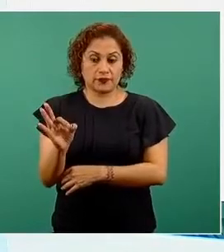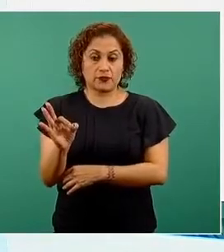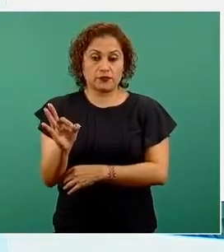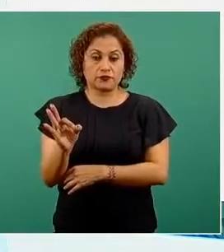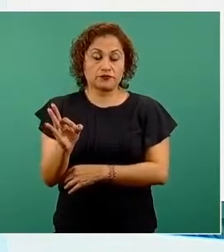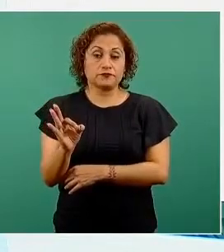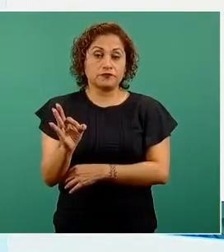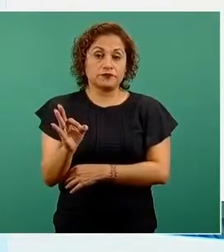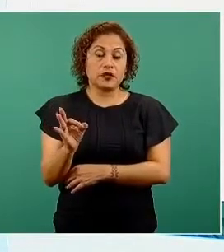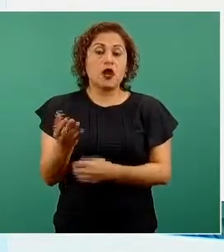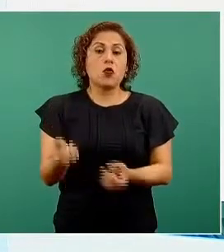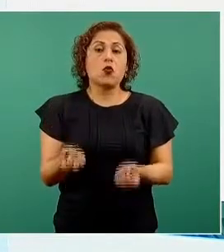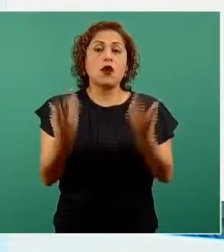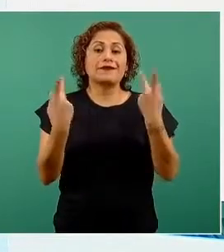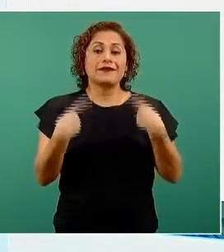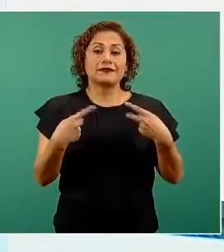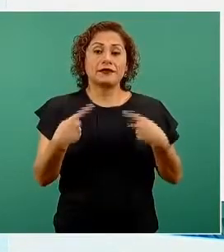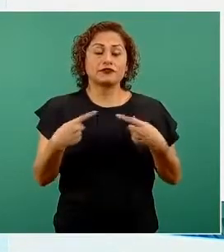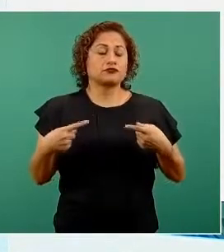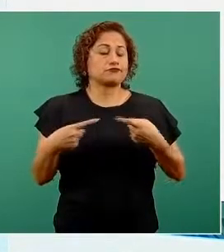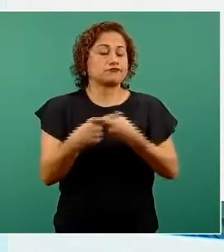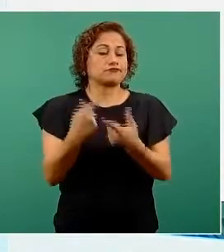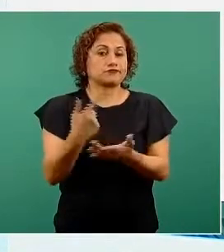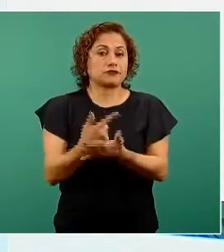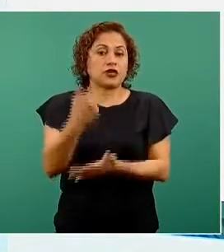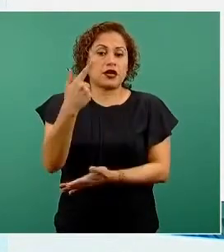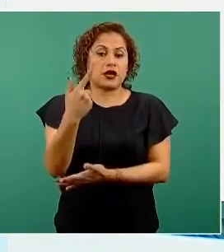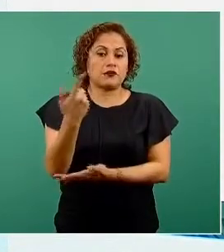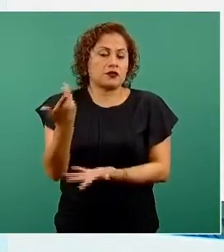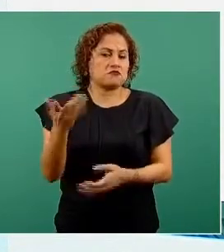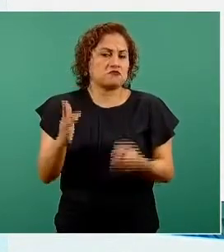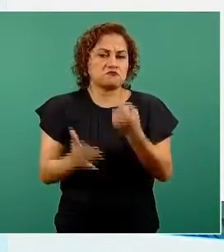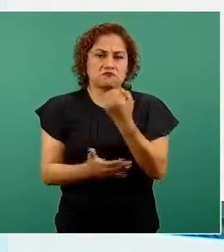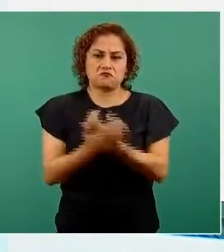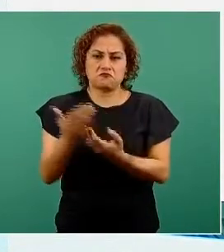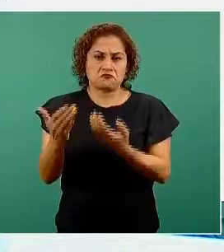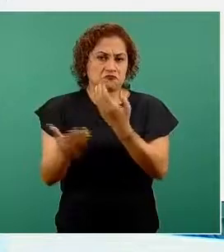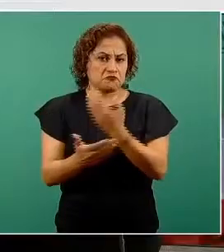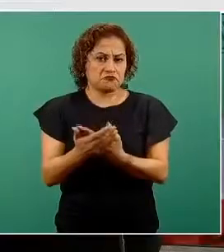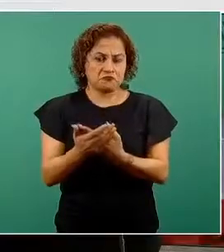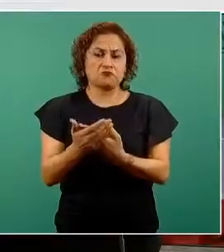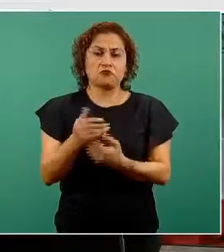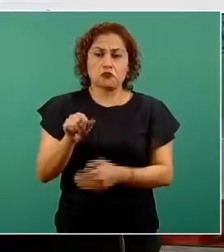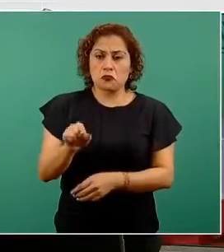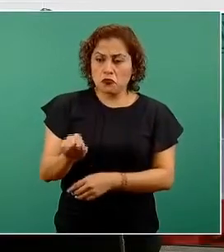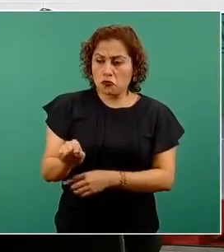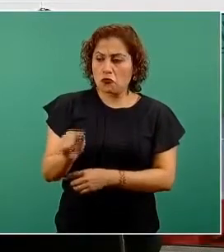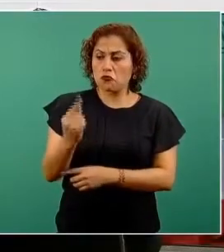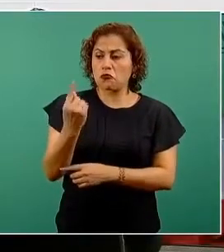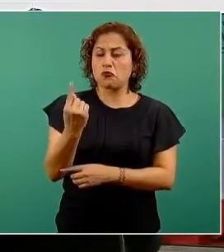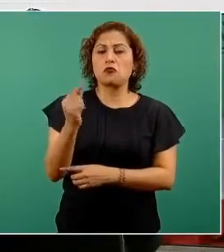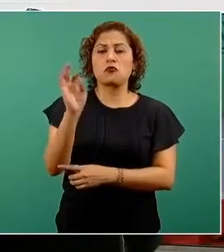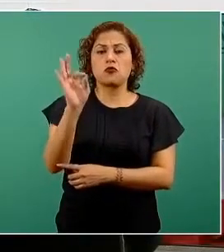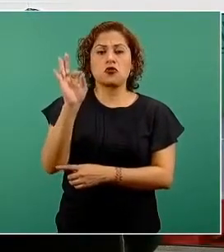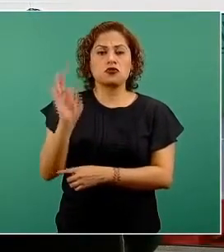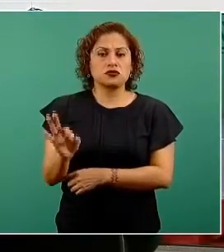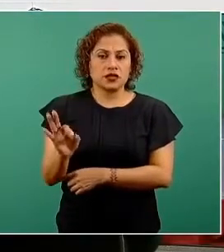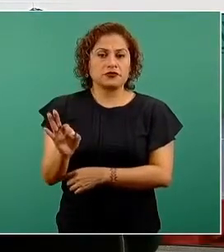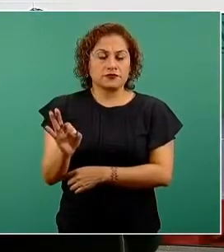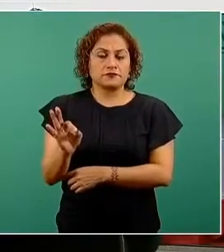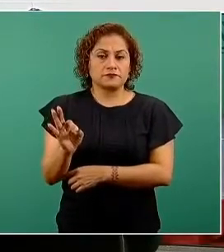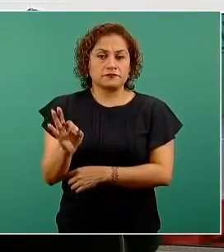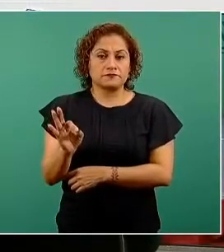de consideración, se ha mantenido pequeña y el porcentaje sigue siendo menos del 1%. 99, más